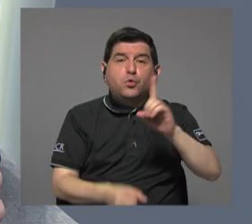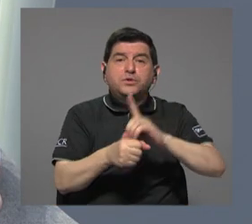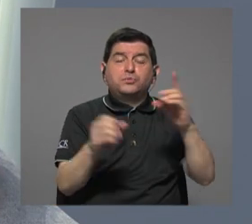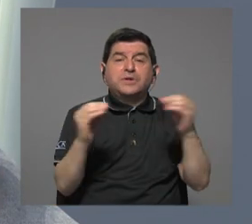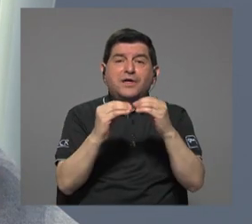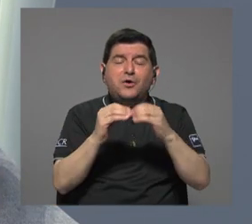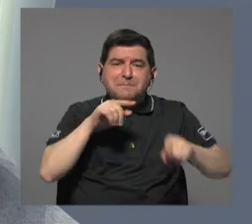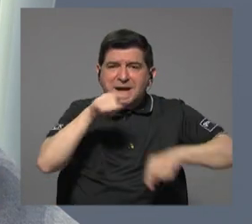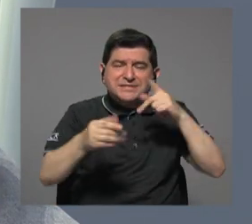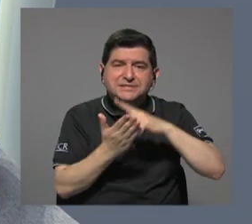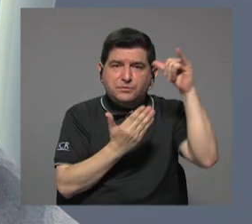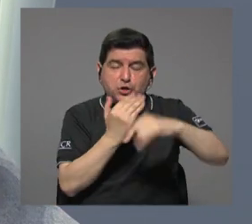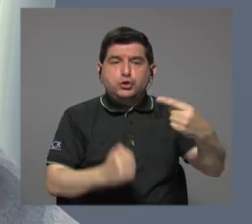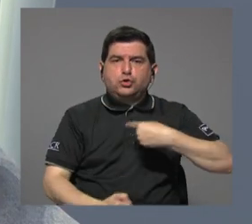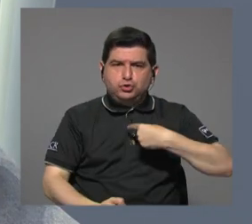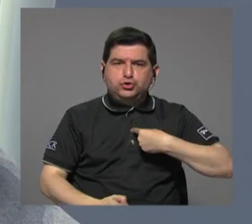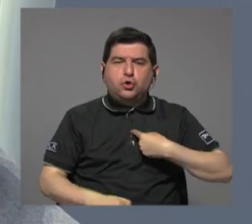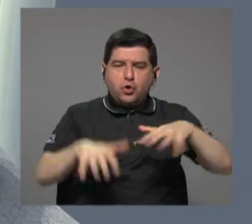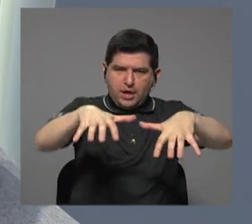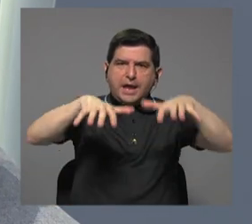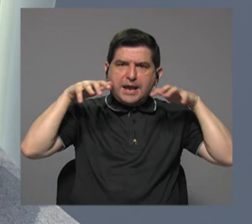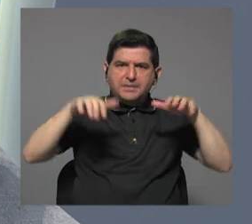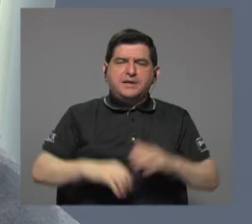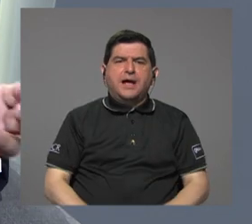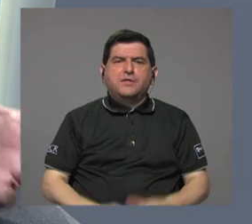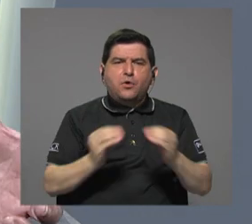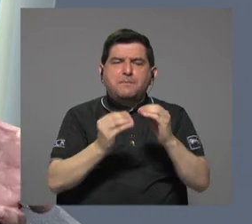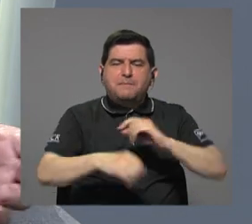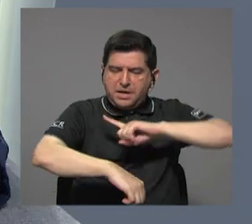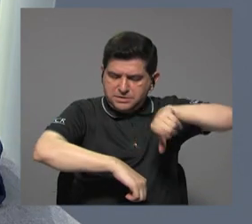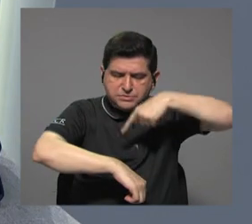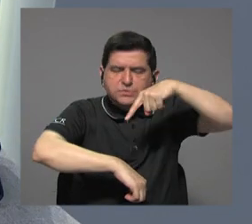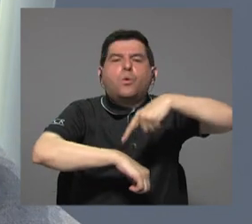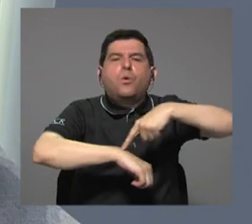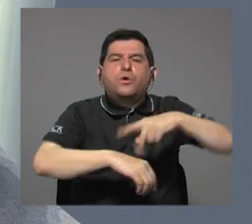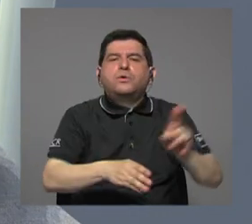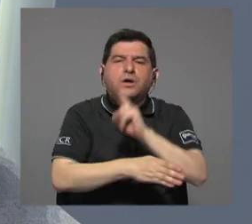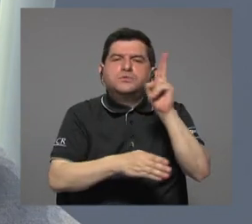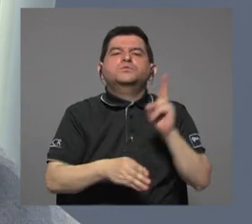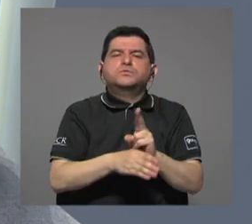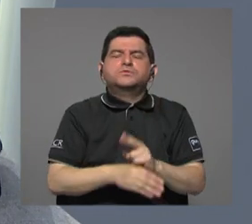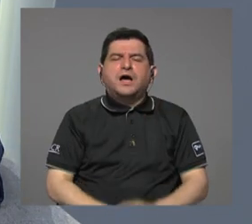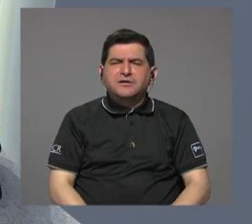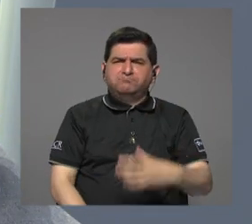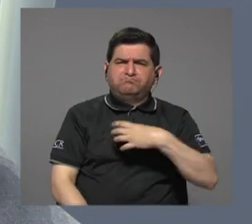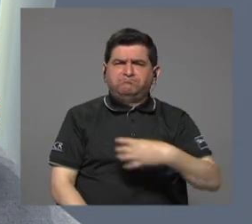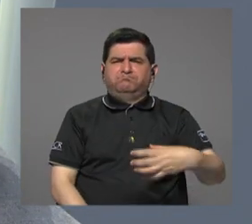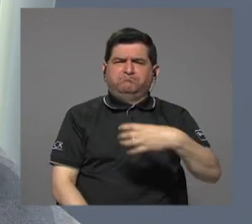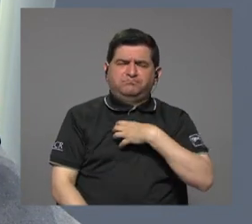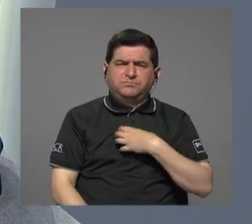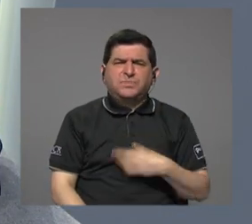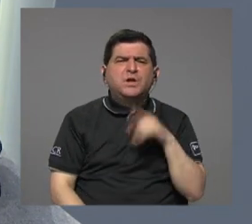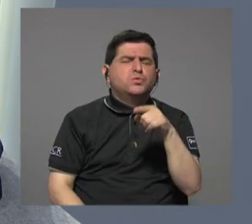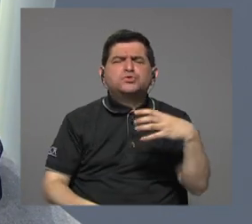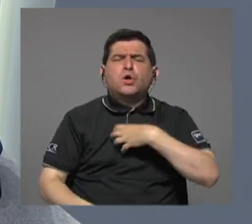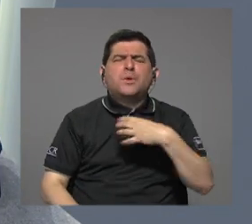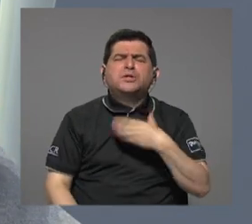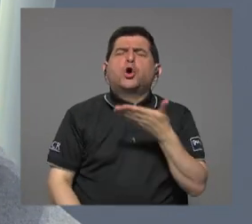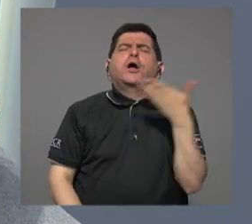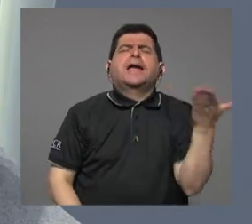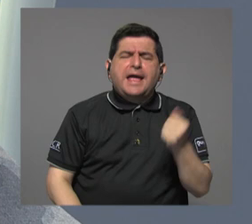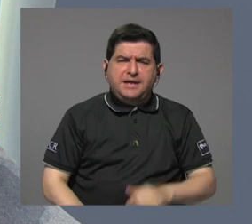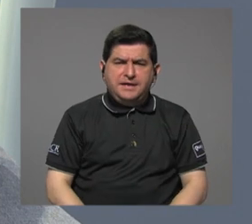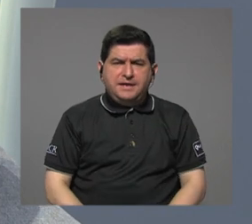críticos de este proyecto juicio en el plenario con mayor cantidad de horas objetando la entidad que